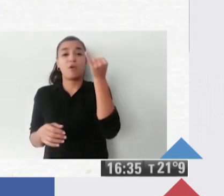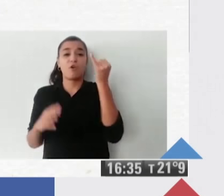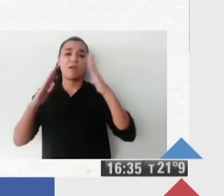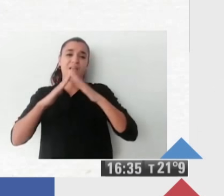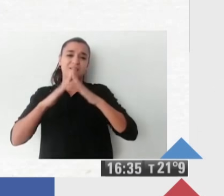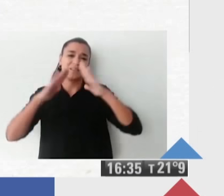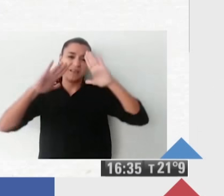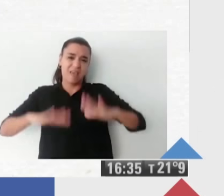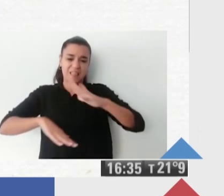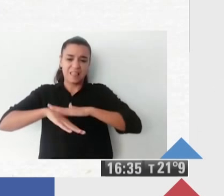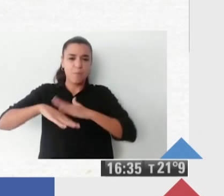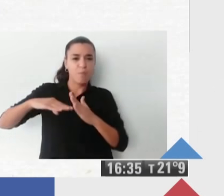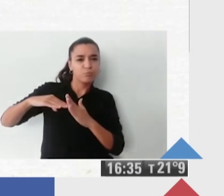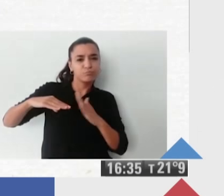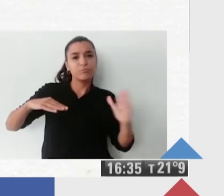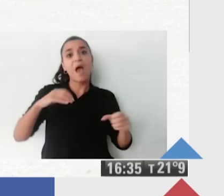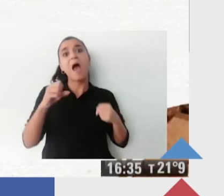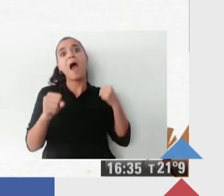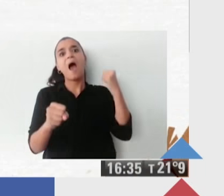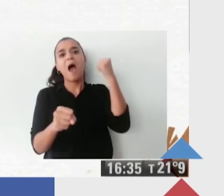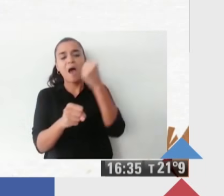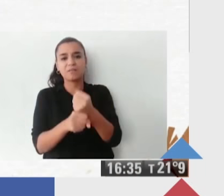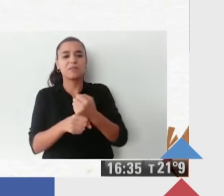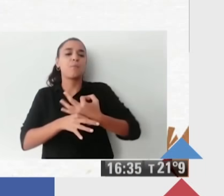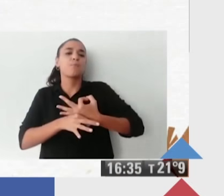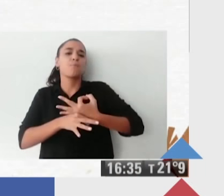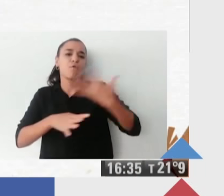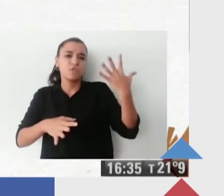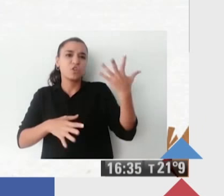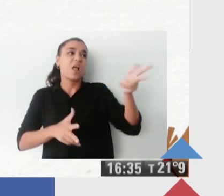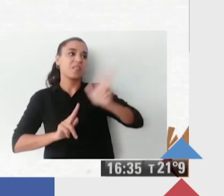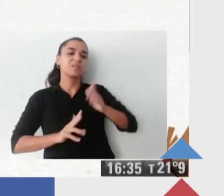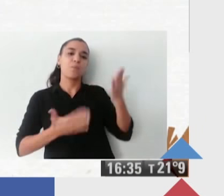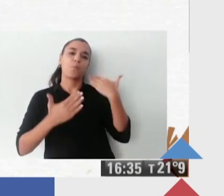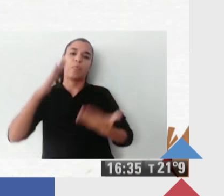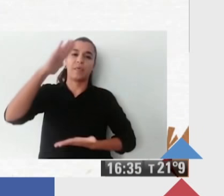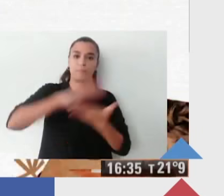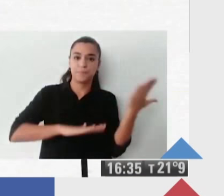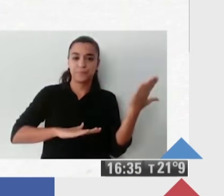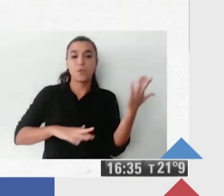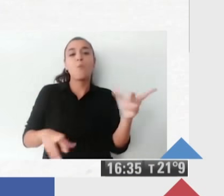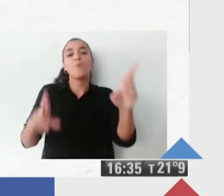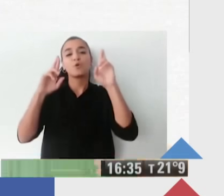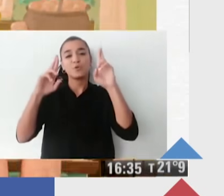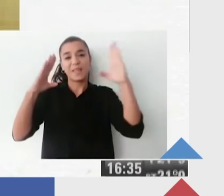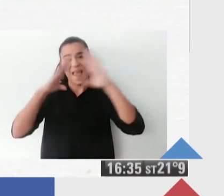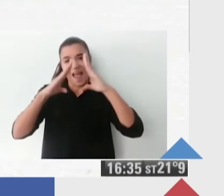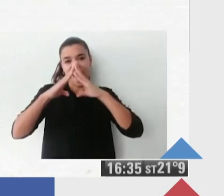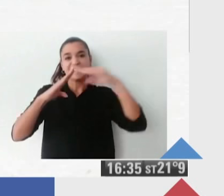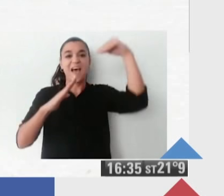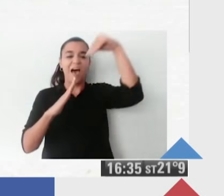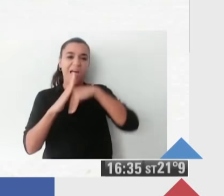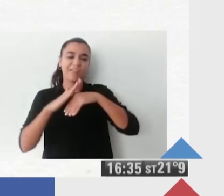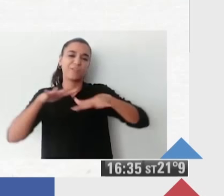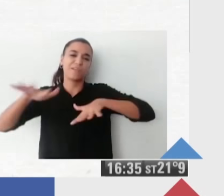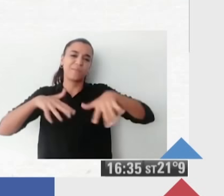en casa el mayor tiempo posible hasta que los profesionales de la salud nos lo indiquen. Por suerte, en casa hay